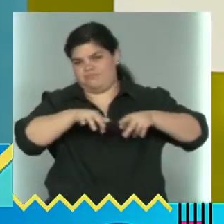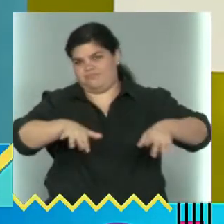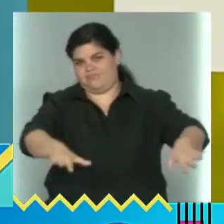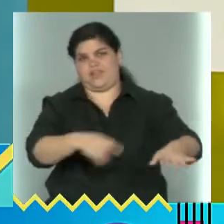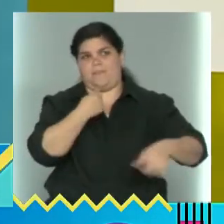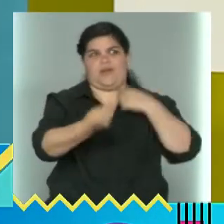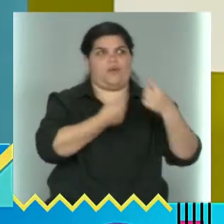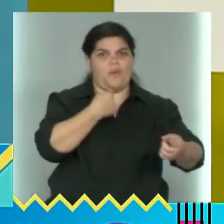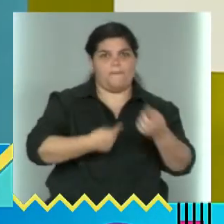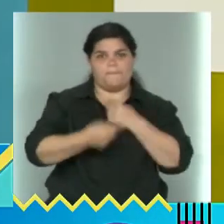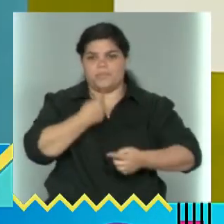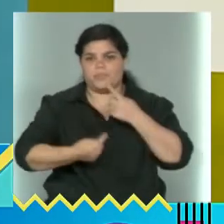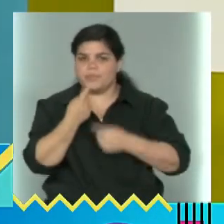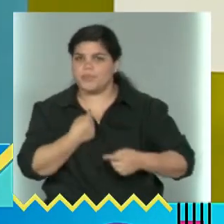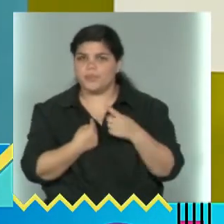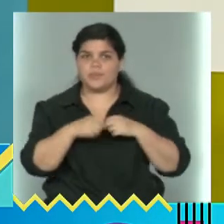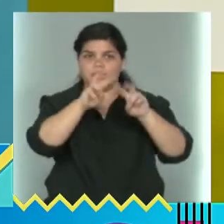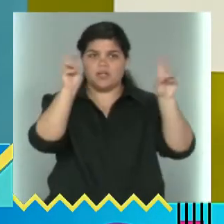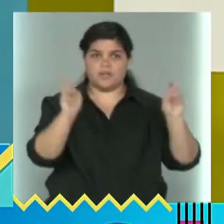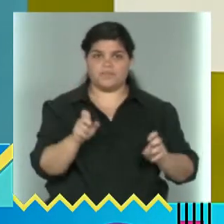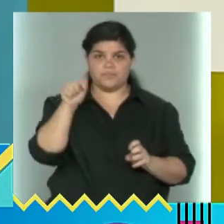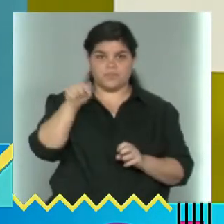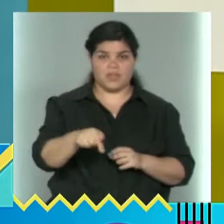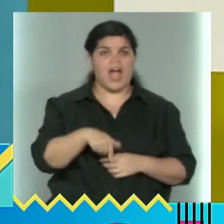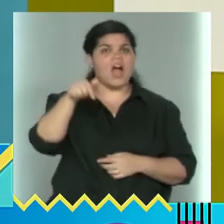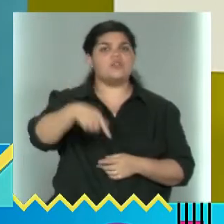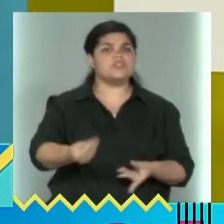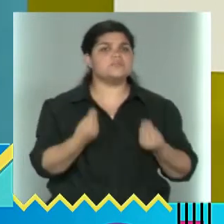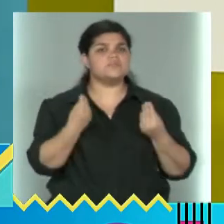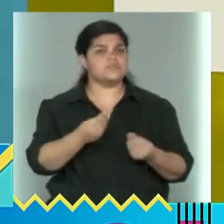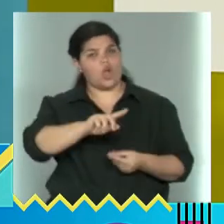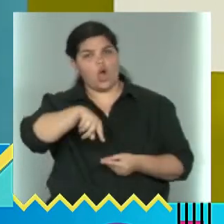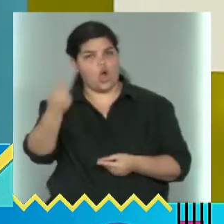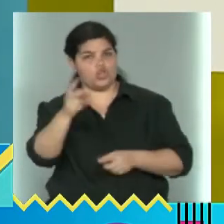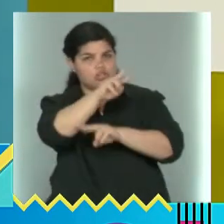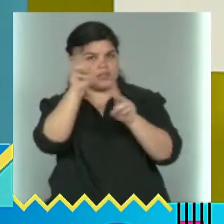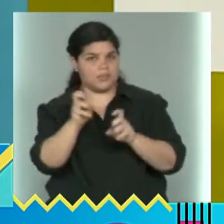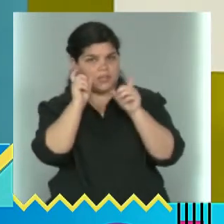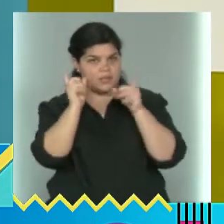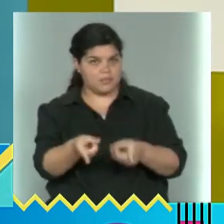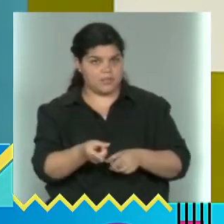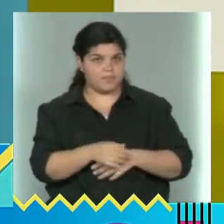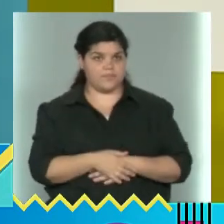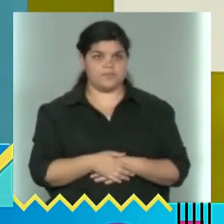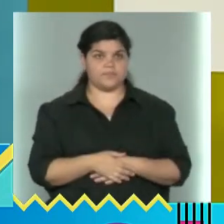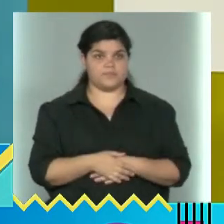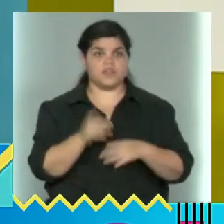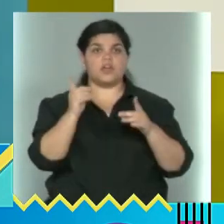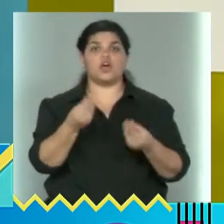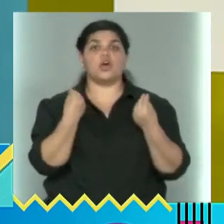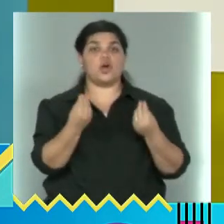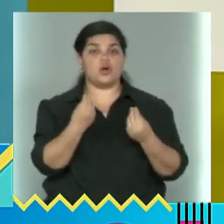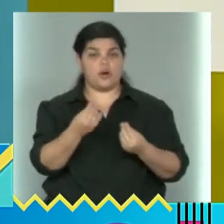seguir preguntándose sobre esto. Nos vamos a ir ahora quizás a otra de las aristas que presenta el tema, y lo vamos a hacer a través de una